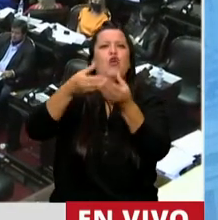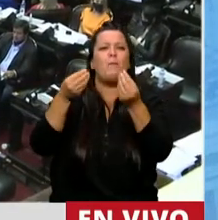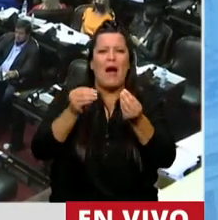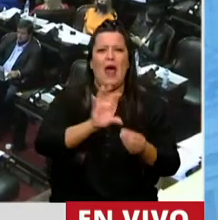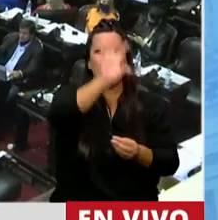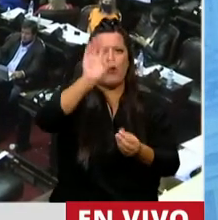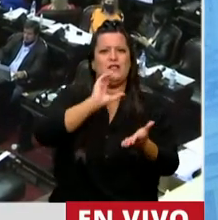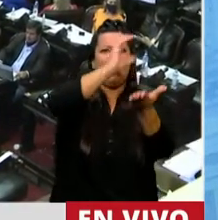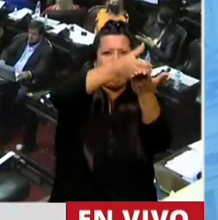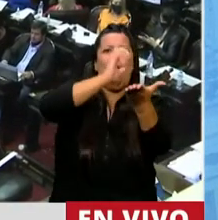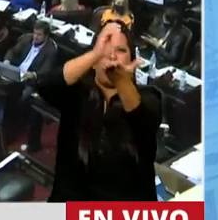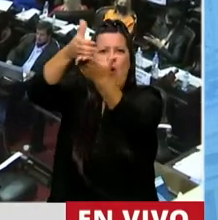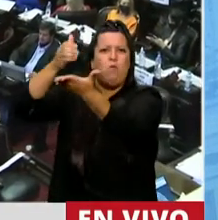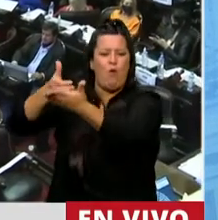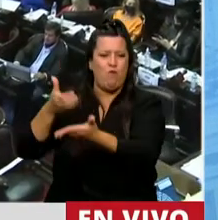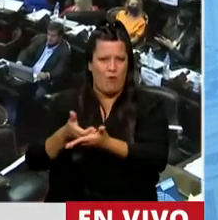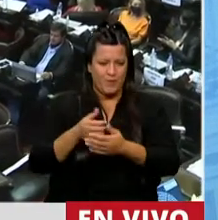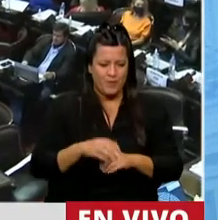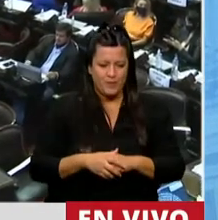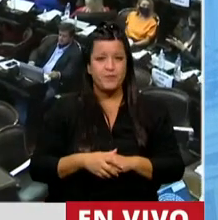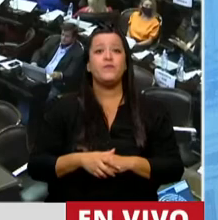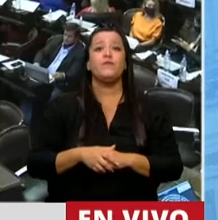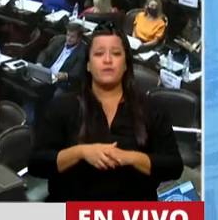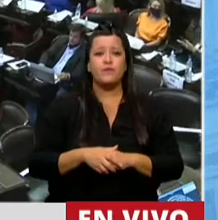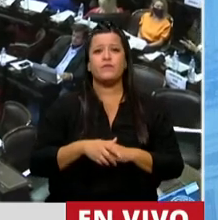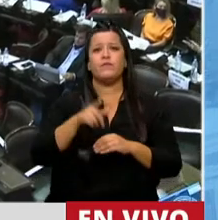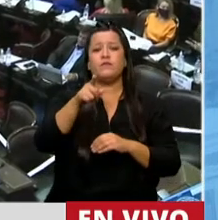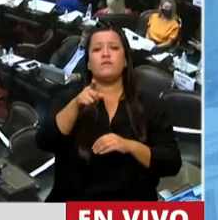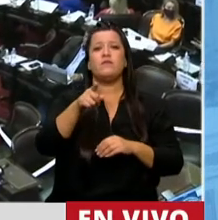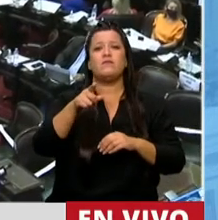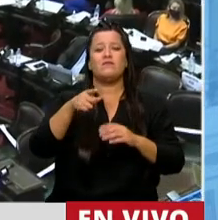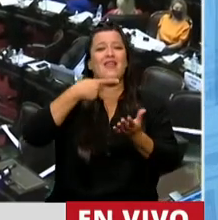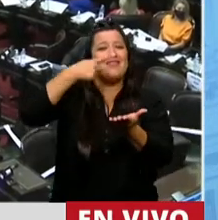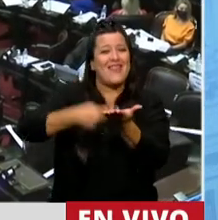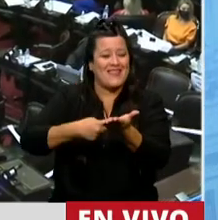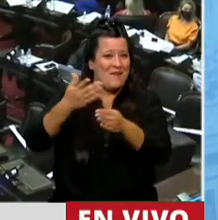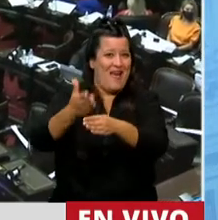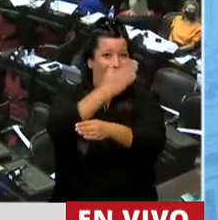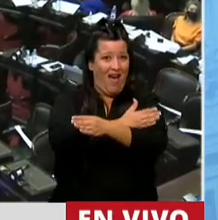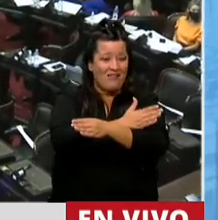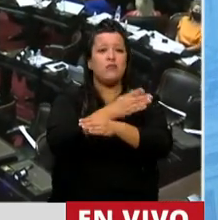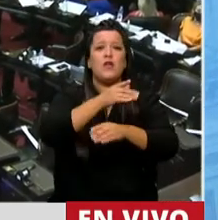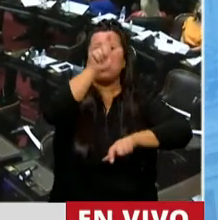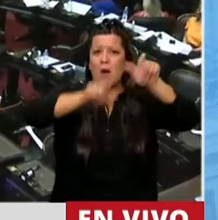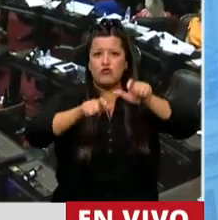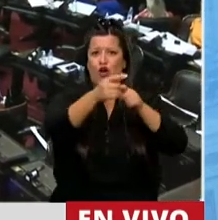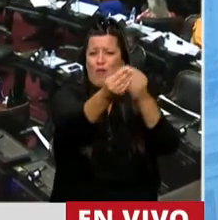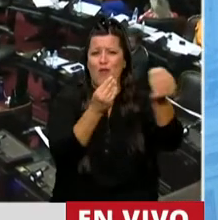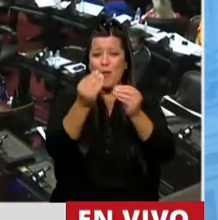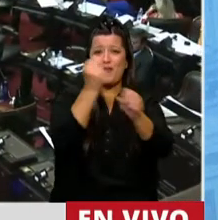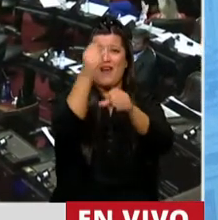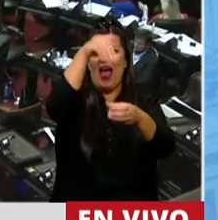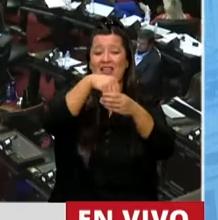las provincias. En las actividades previas al dictamen participaron muchos funcionarios